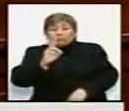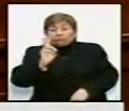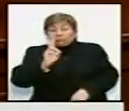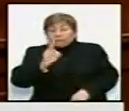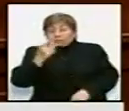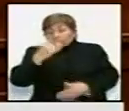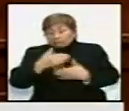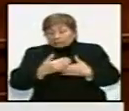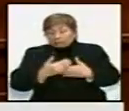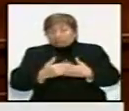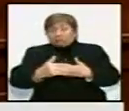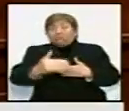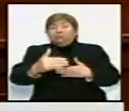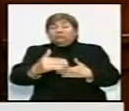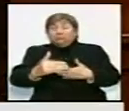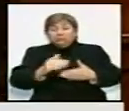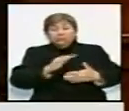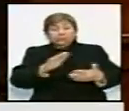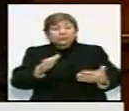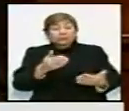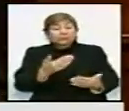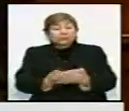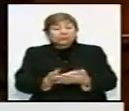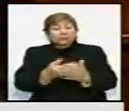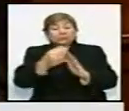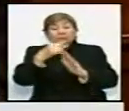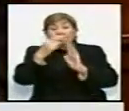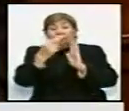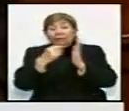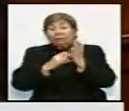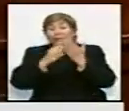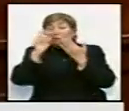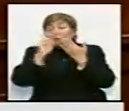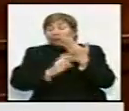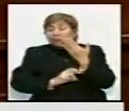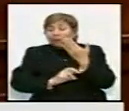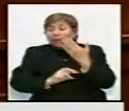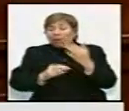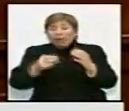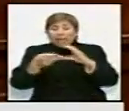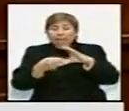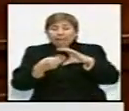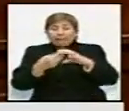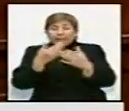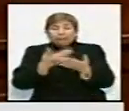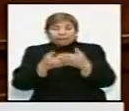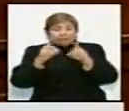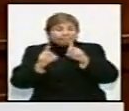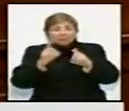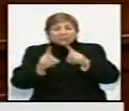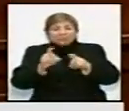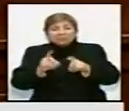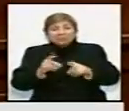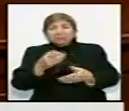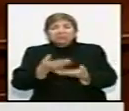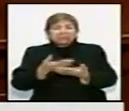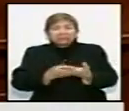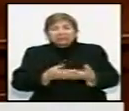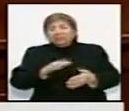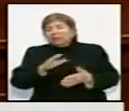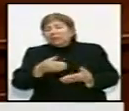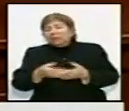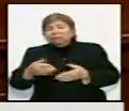ahora en adelante todos los proyectos mineros sean cuestionados y finalmente con toma